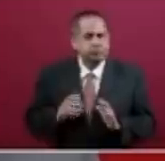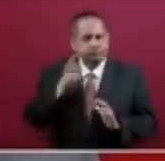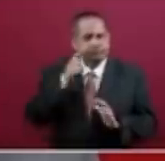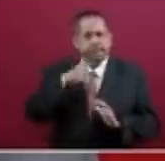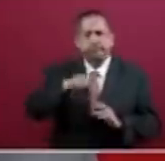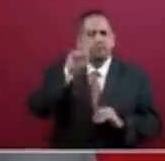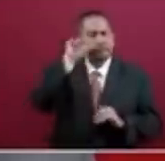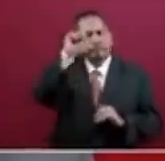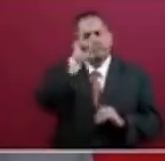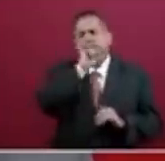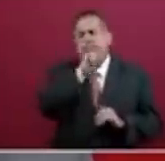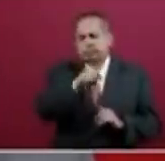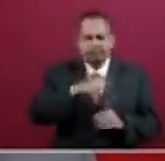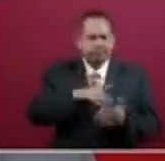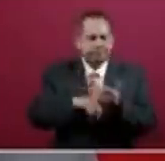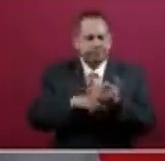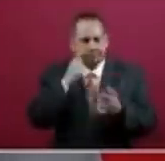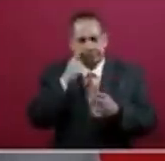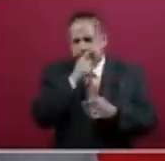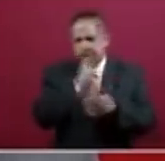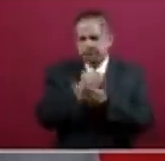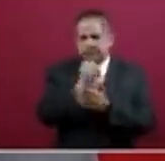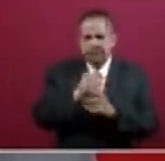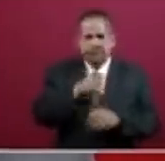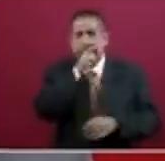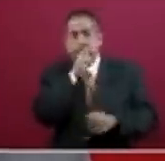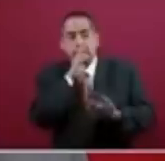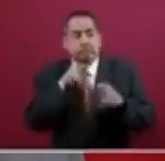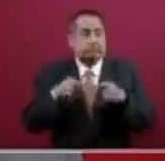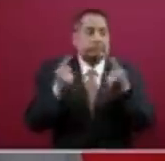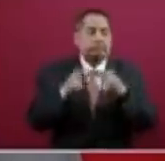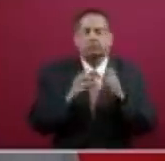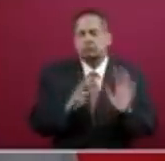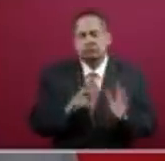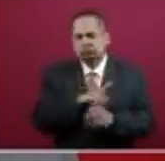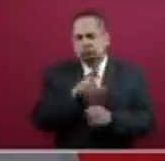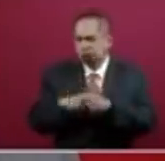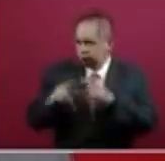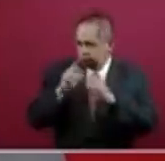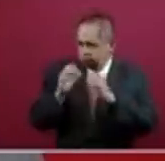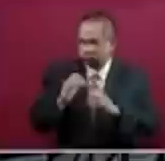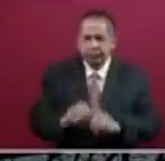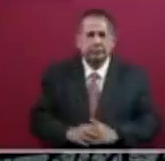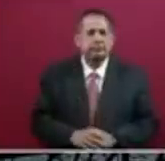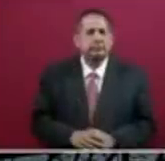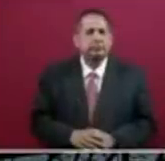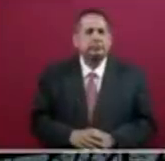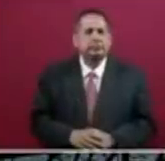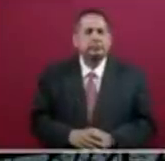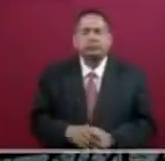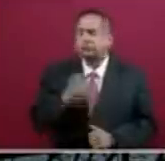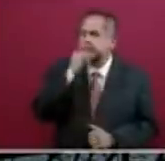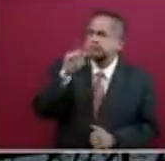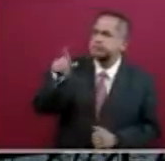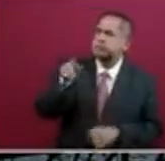sindical en particular. No debemos de espantarnos por eso. ¿Lo de los desplazados, perdón?